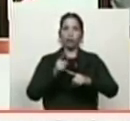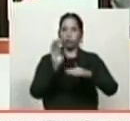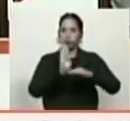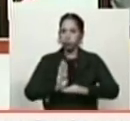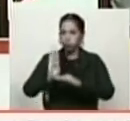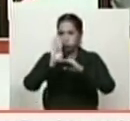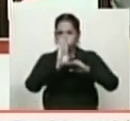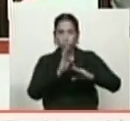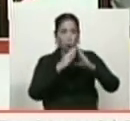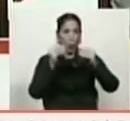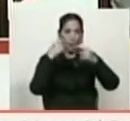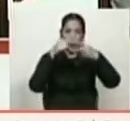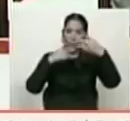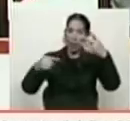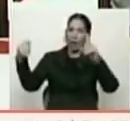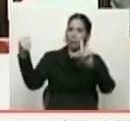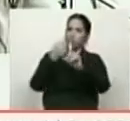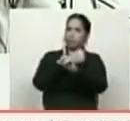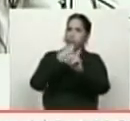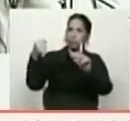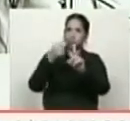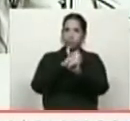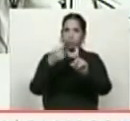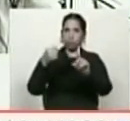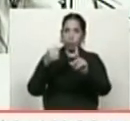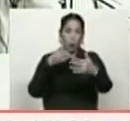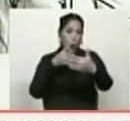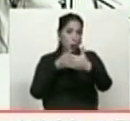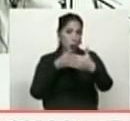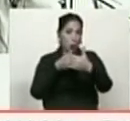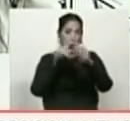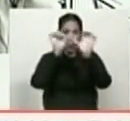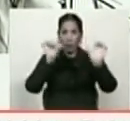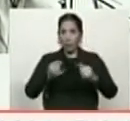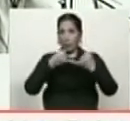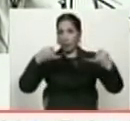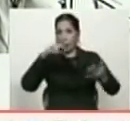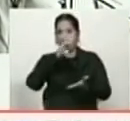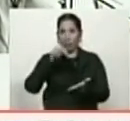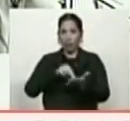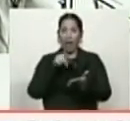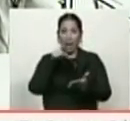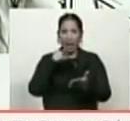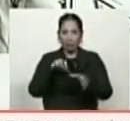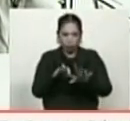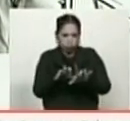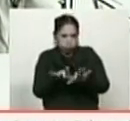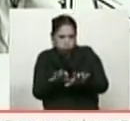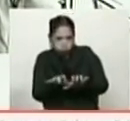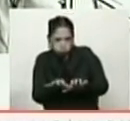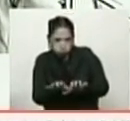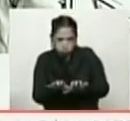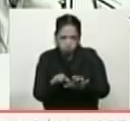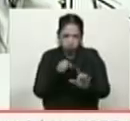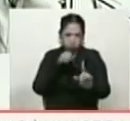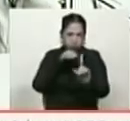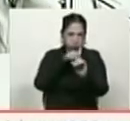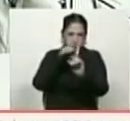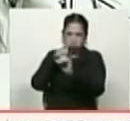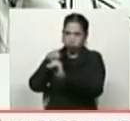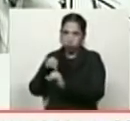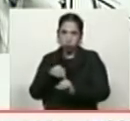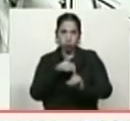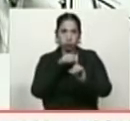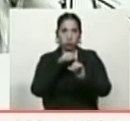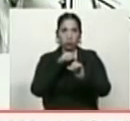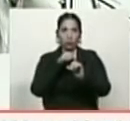sentidos. Fue un ataque multiforme contra el sistema eléctrico nacional. Fue un ataque cibernético, fue un ataque electromecánico, fue un